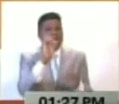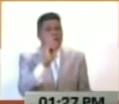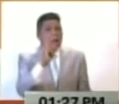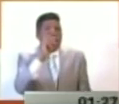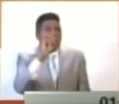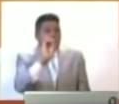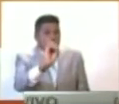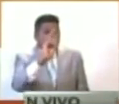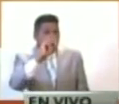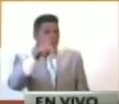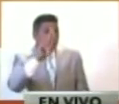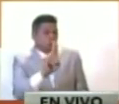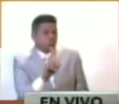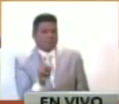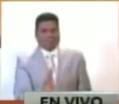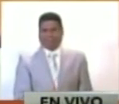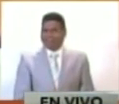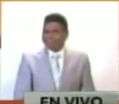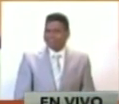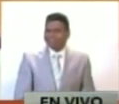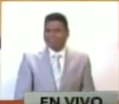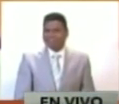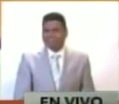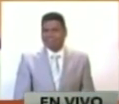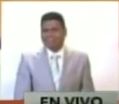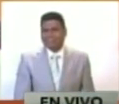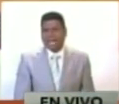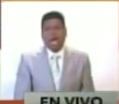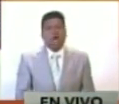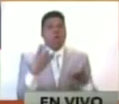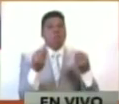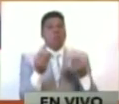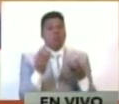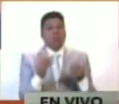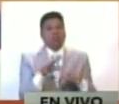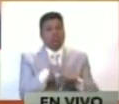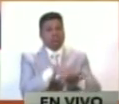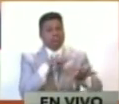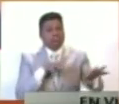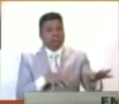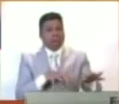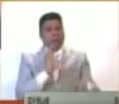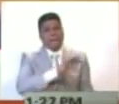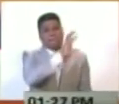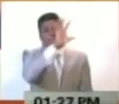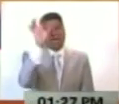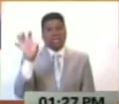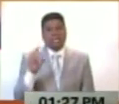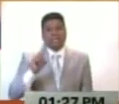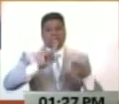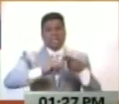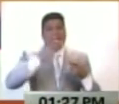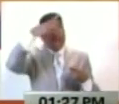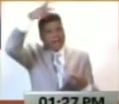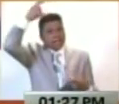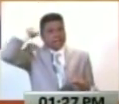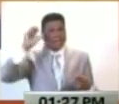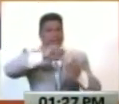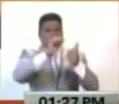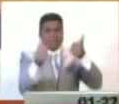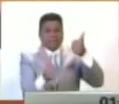Vinieron representados la mayor cantidad de países a su más alto nivel. Cancilleres, vicepresidentes,